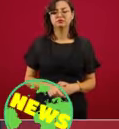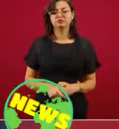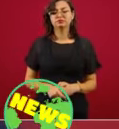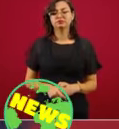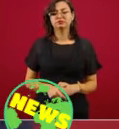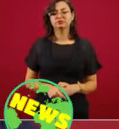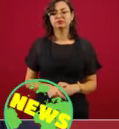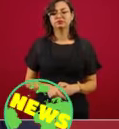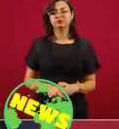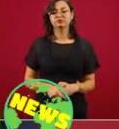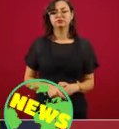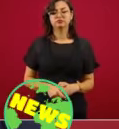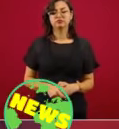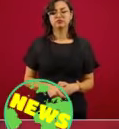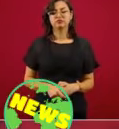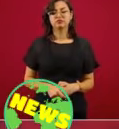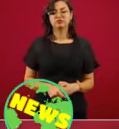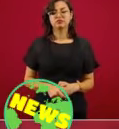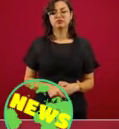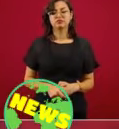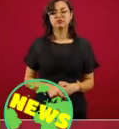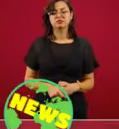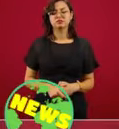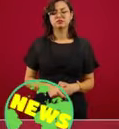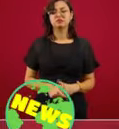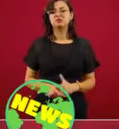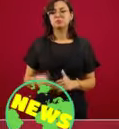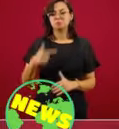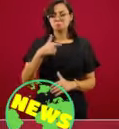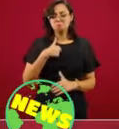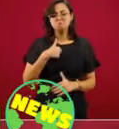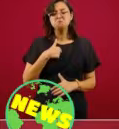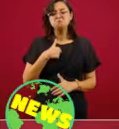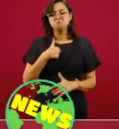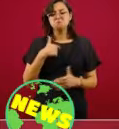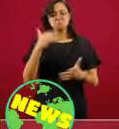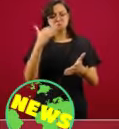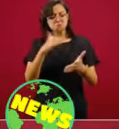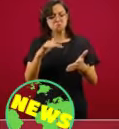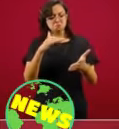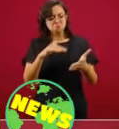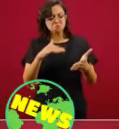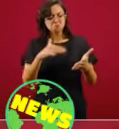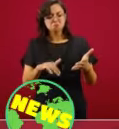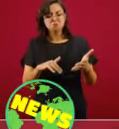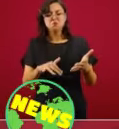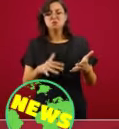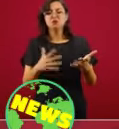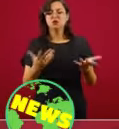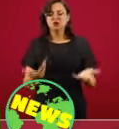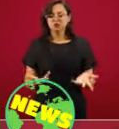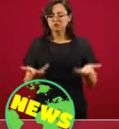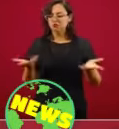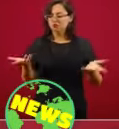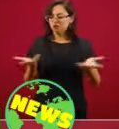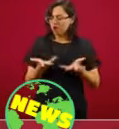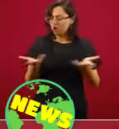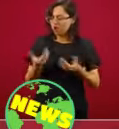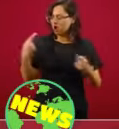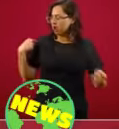lo que se está haciendo, lo di a conocer en mi informe,